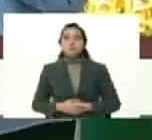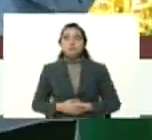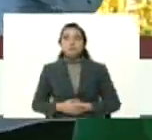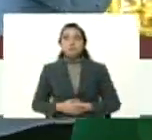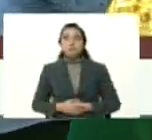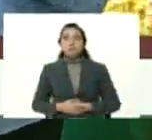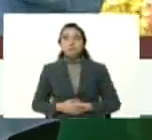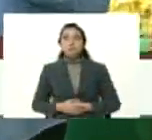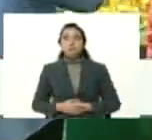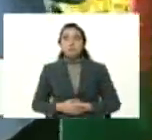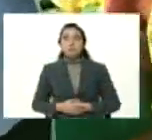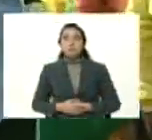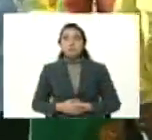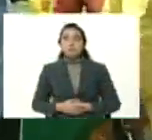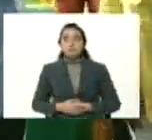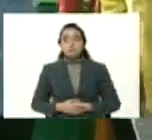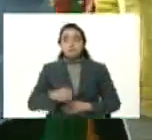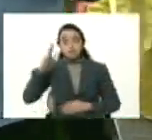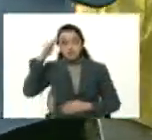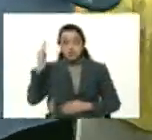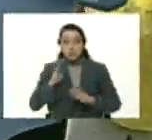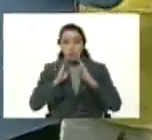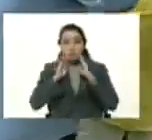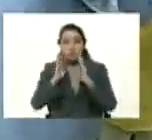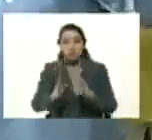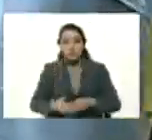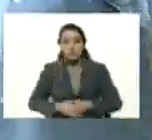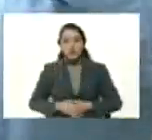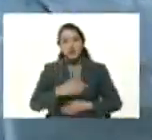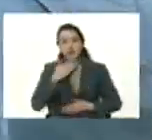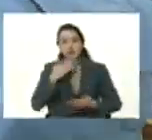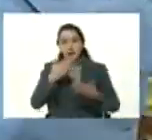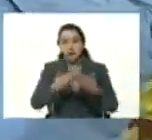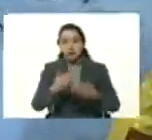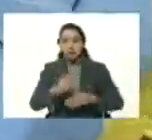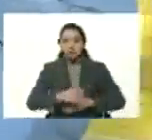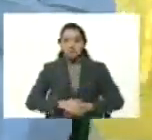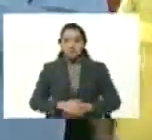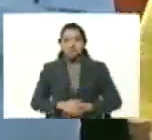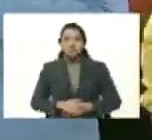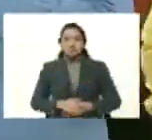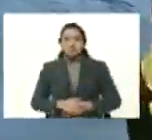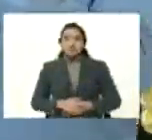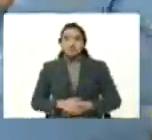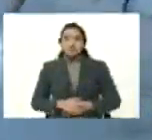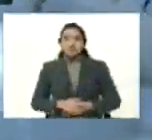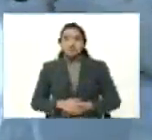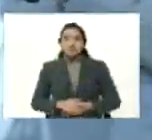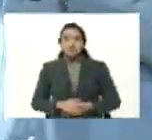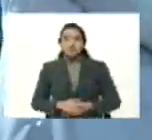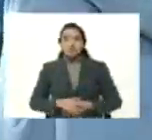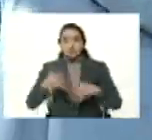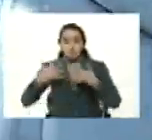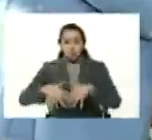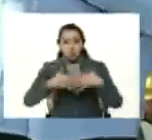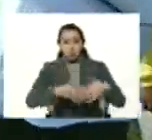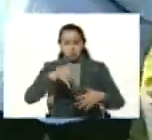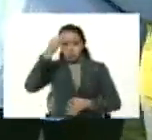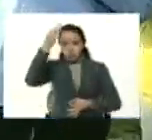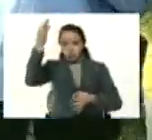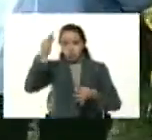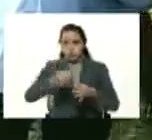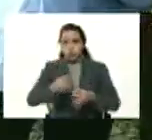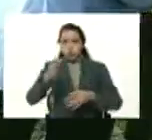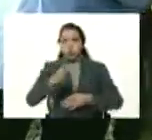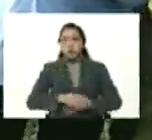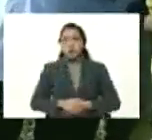Mari. Que Dios los bendiga. Bueno, vamos entonces, pues, gracias. Gracias, Fede Industria. Tapa